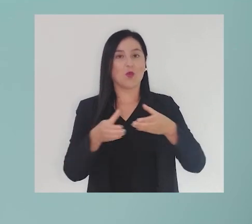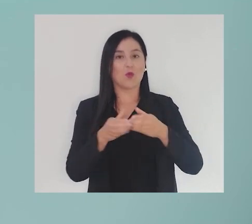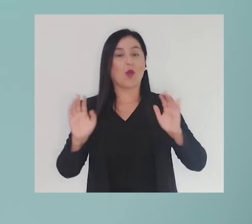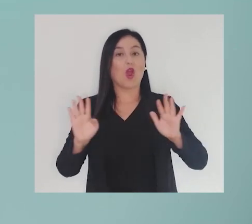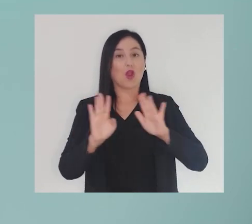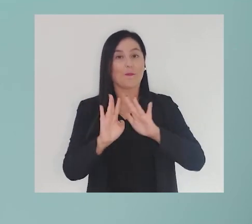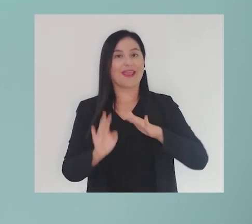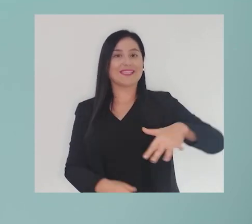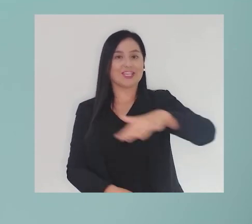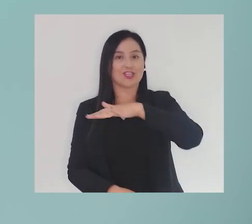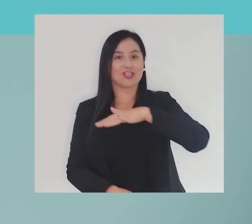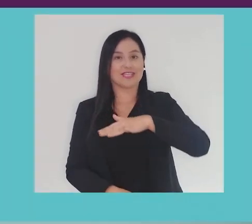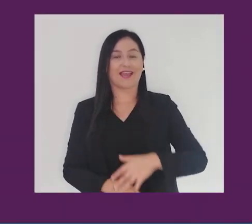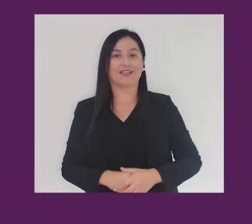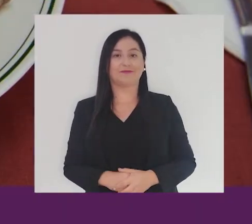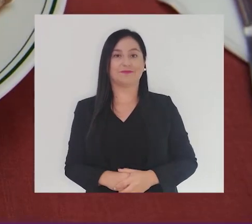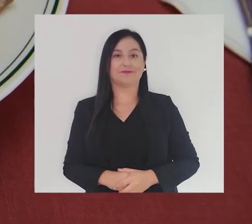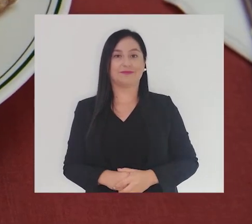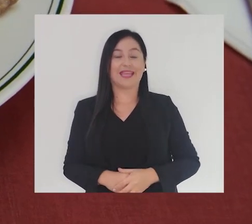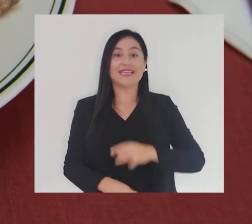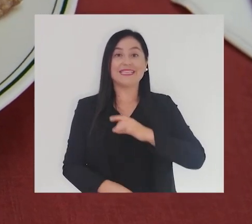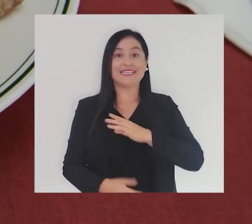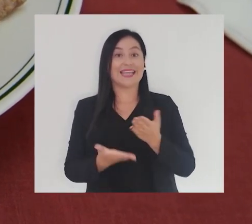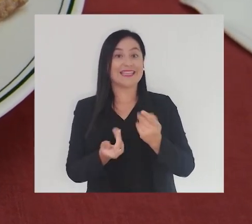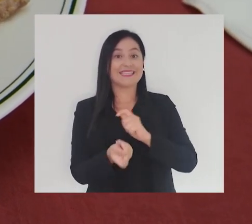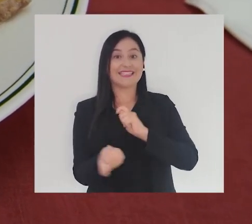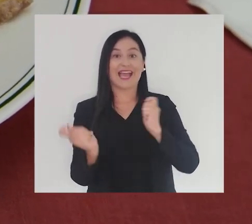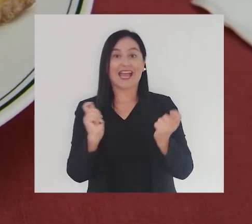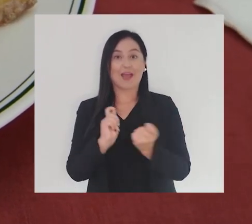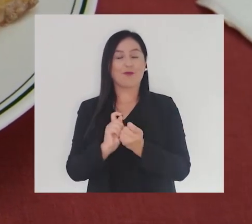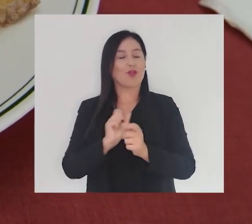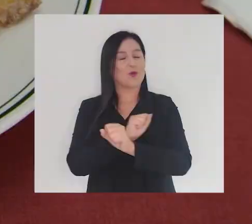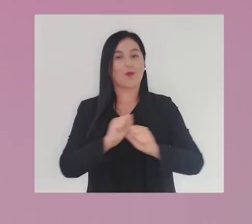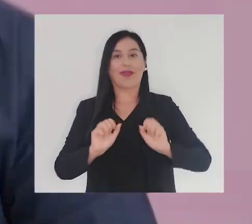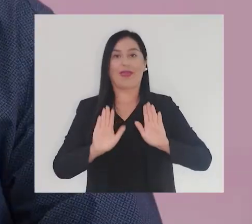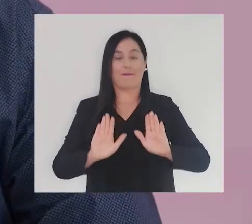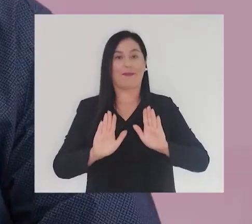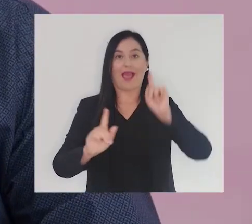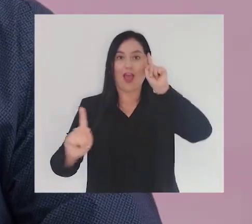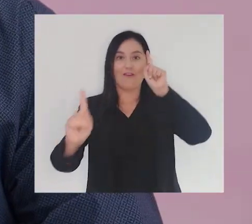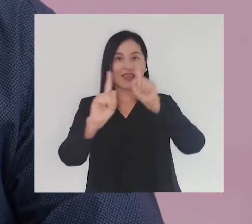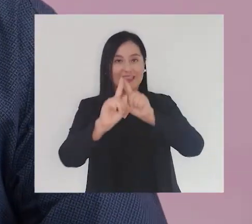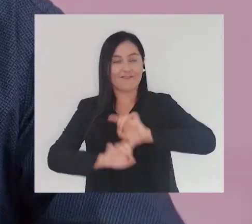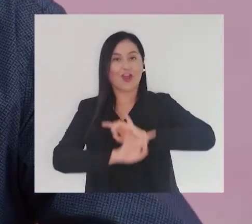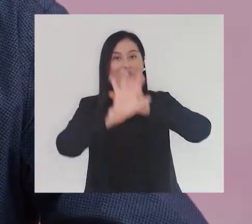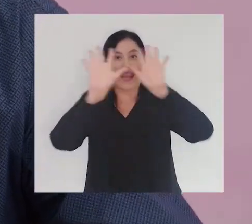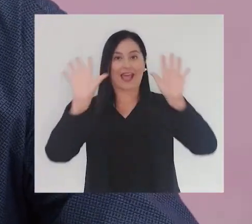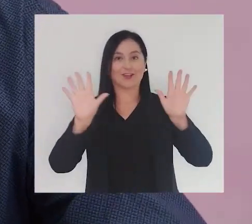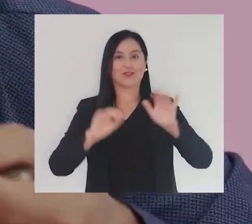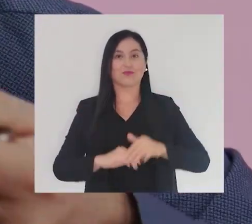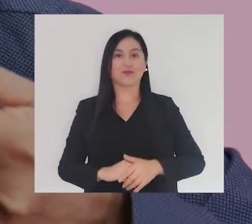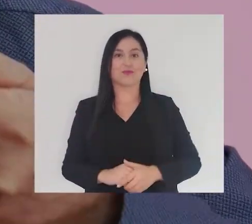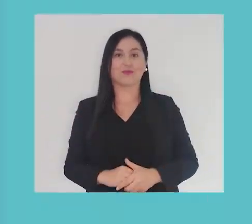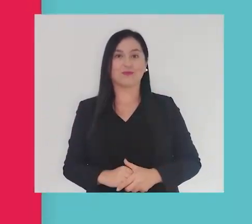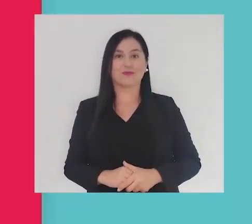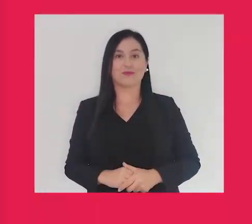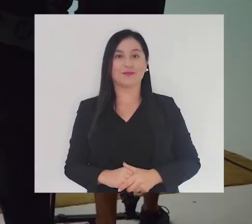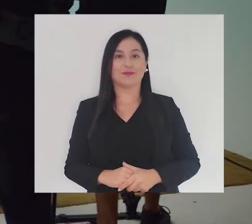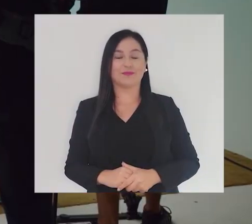franja de mi partido de convergencia social los cambios que chile necesita no pueden esperar dos cucharadas y a la papa